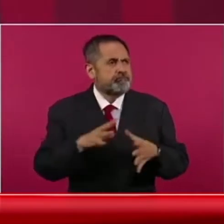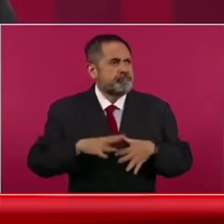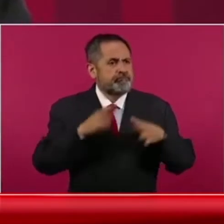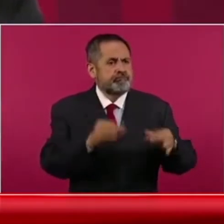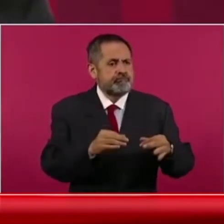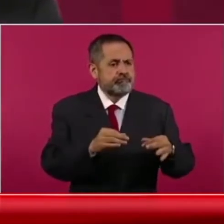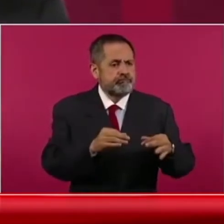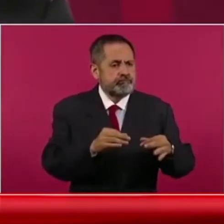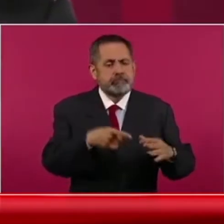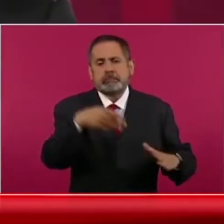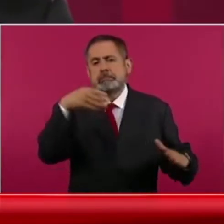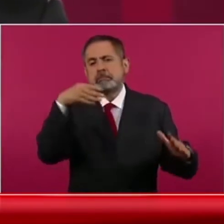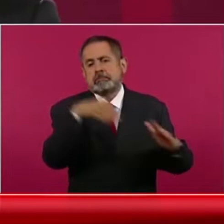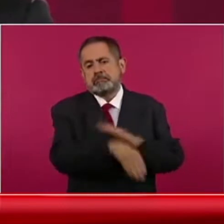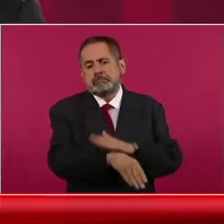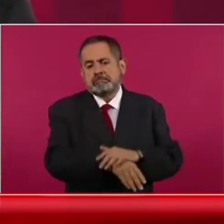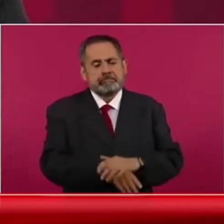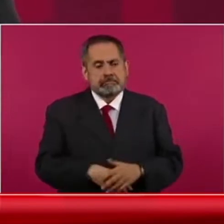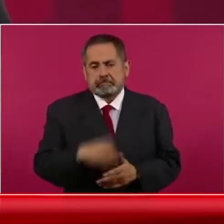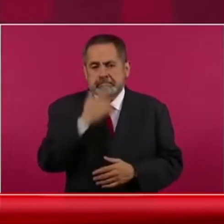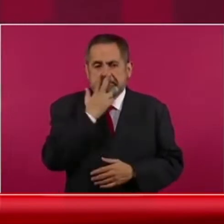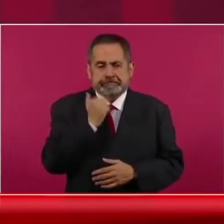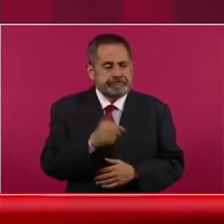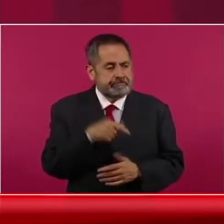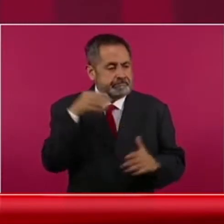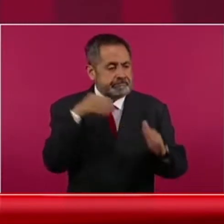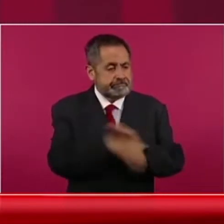y fracasó, quebró,